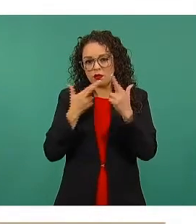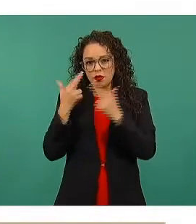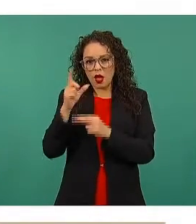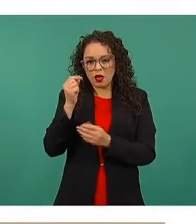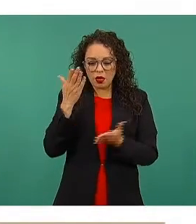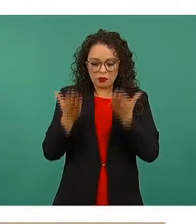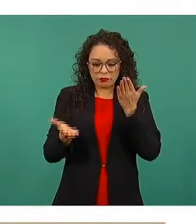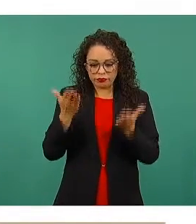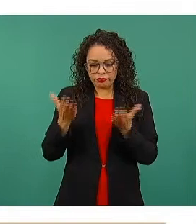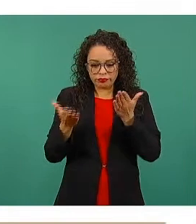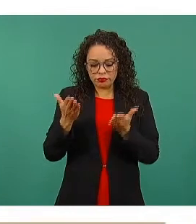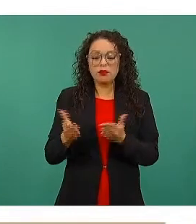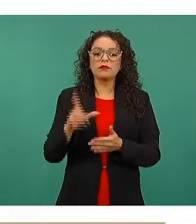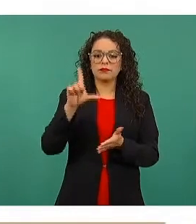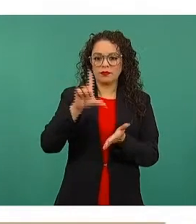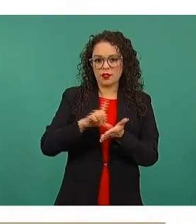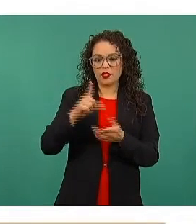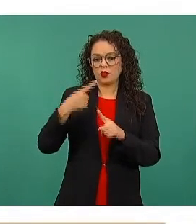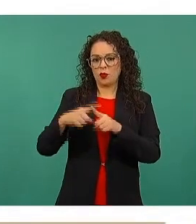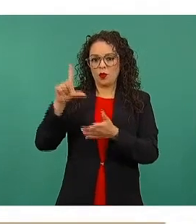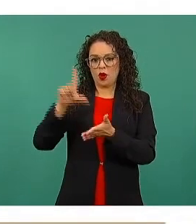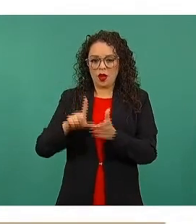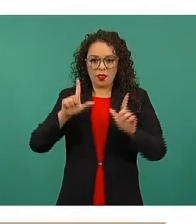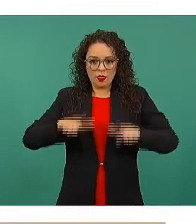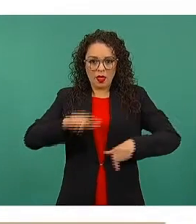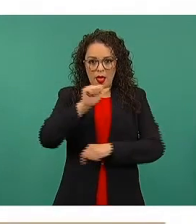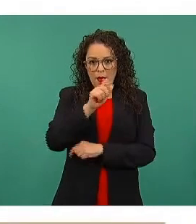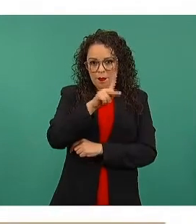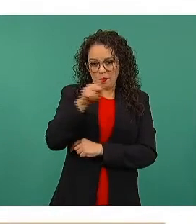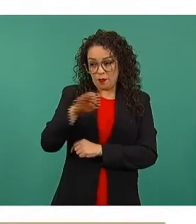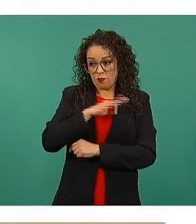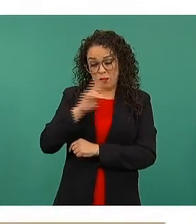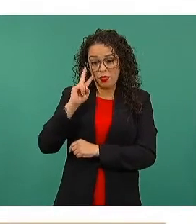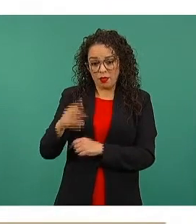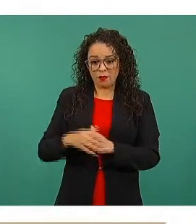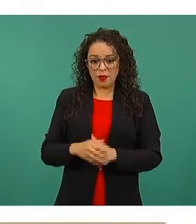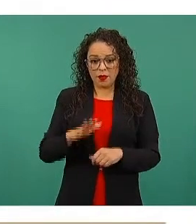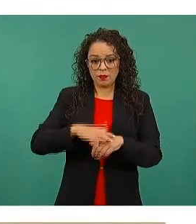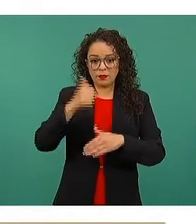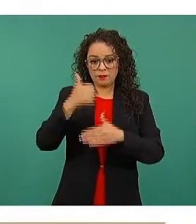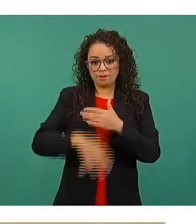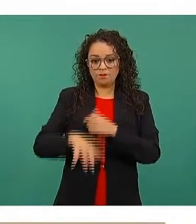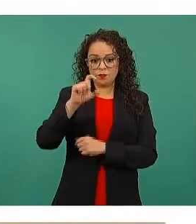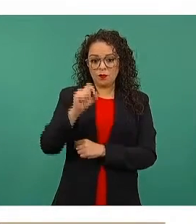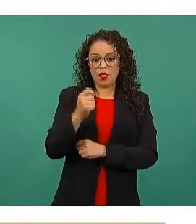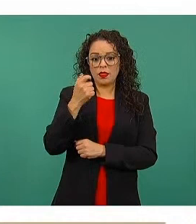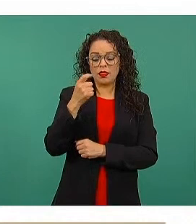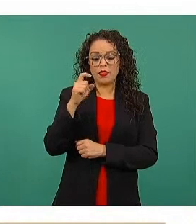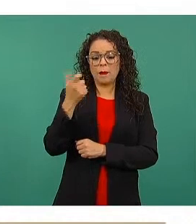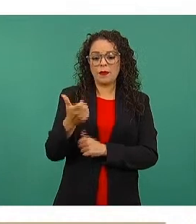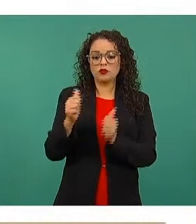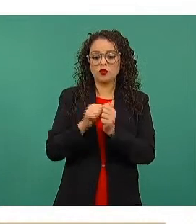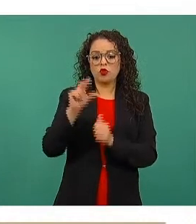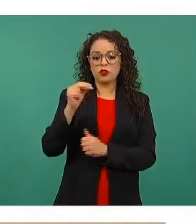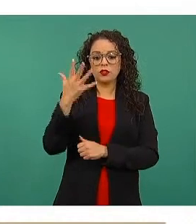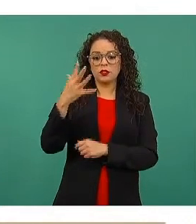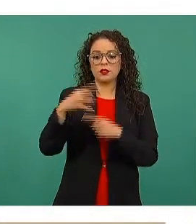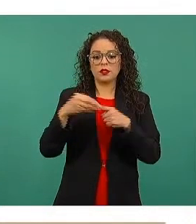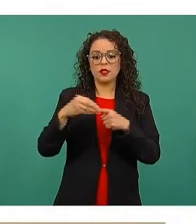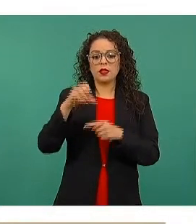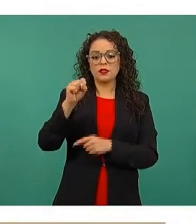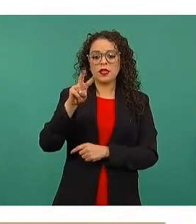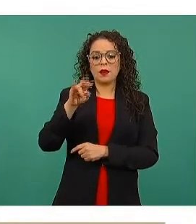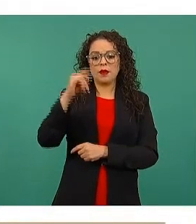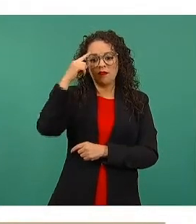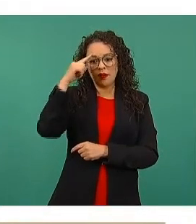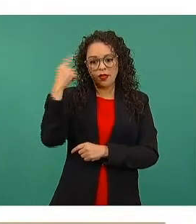a lo que aparece en la app de Litro por Litro. Premium, la más barata, 20 pesos con 85 centavos de Servifácil en Coatzacoalcos,